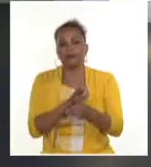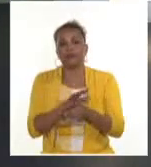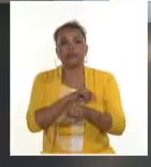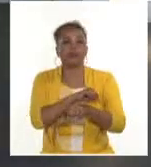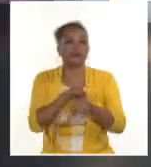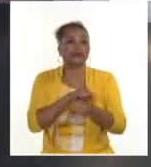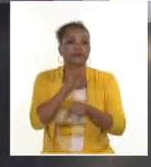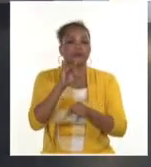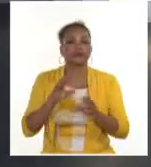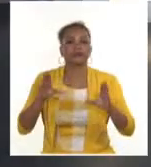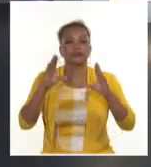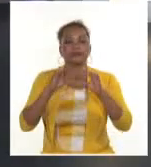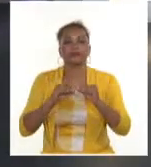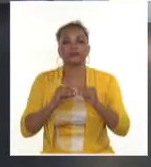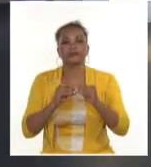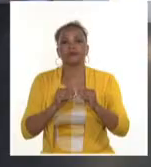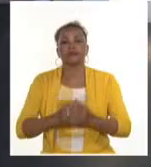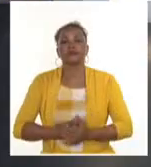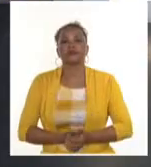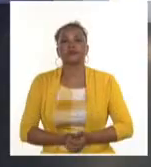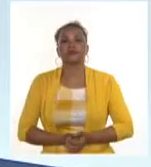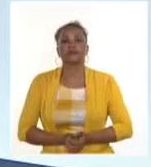noche y ahora sí yo me despido tenga una excelente jornada